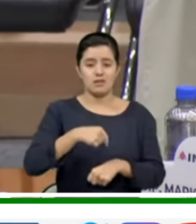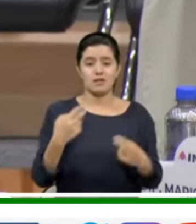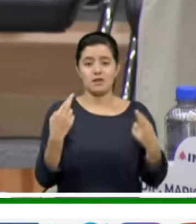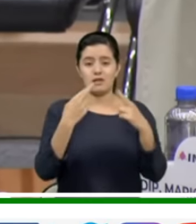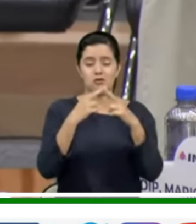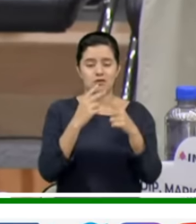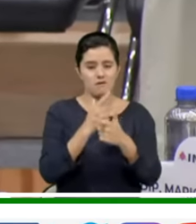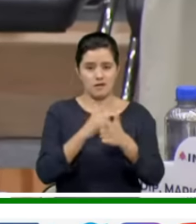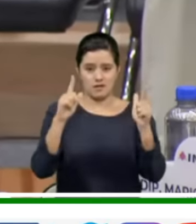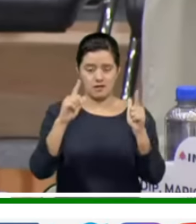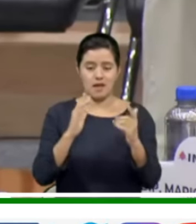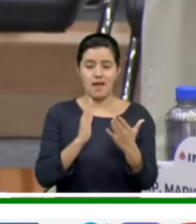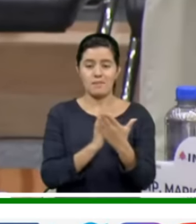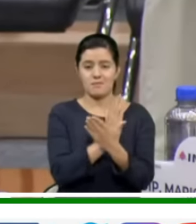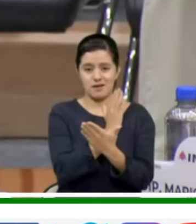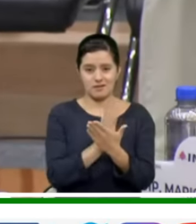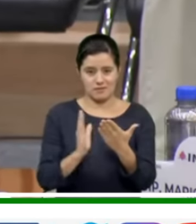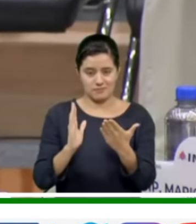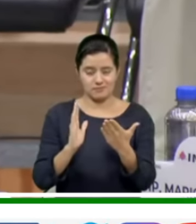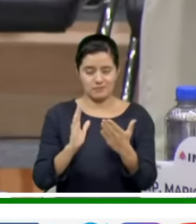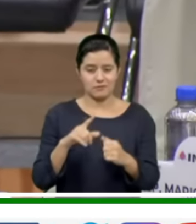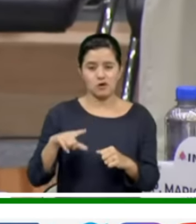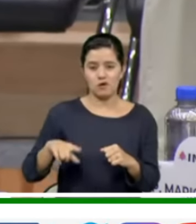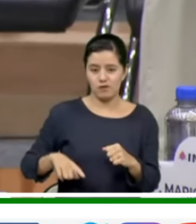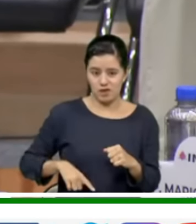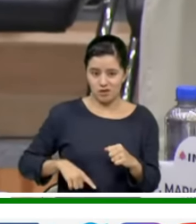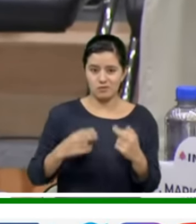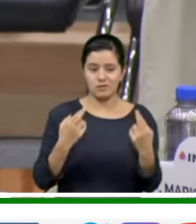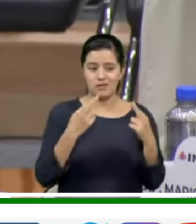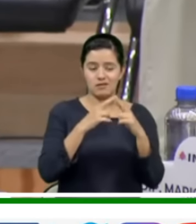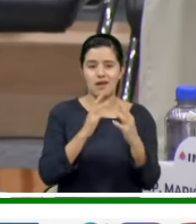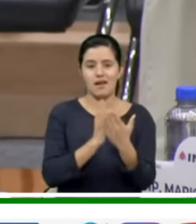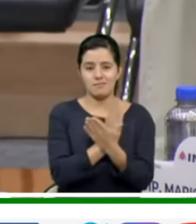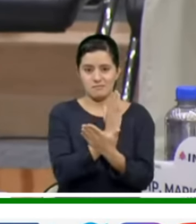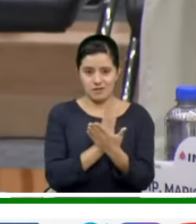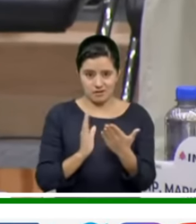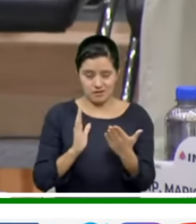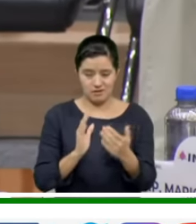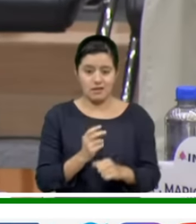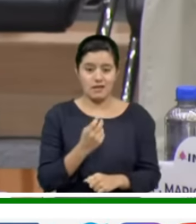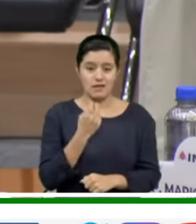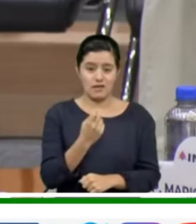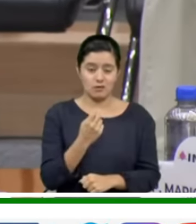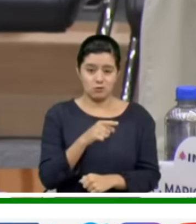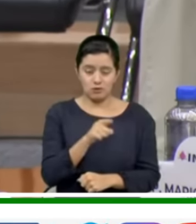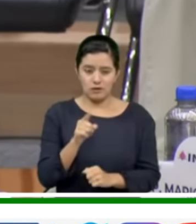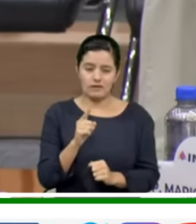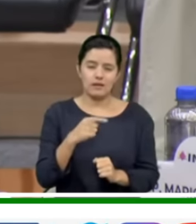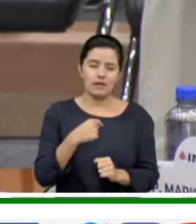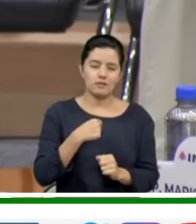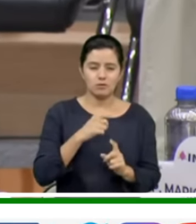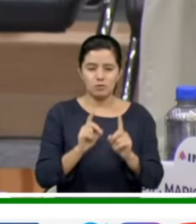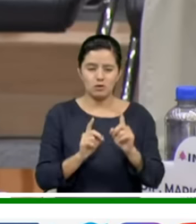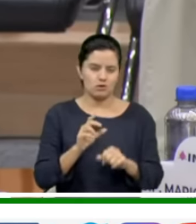histórica de los asuntos del estado y de las iglesias eso no debe estar a discusión